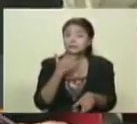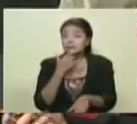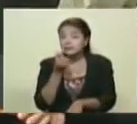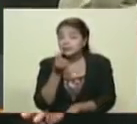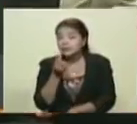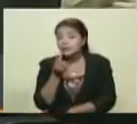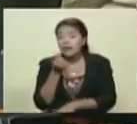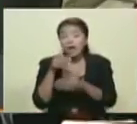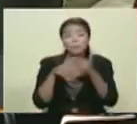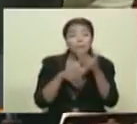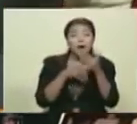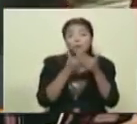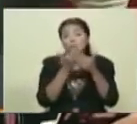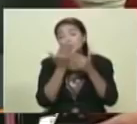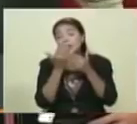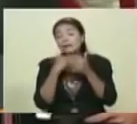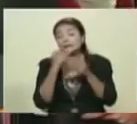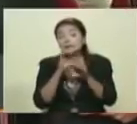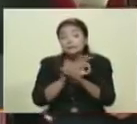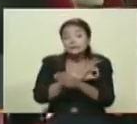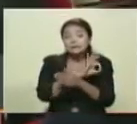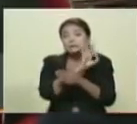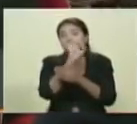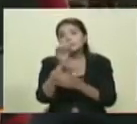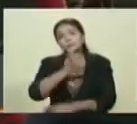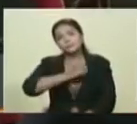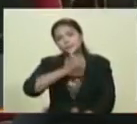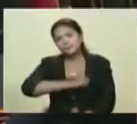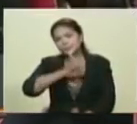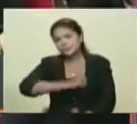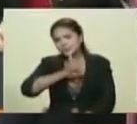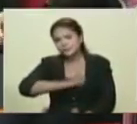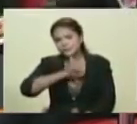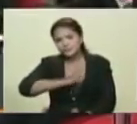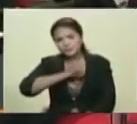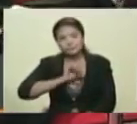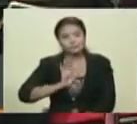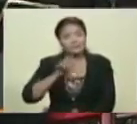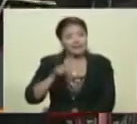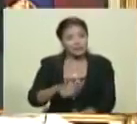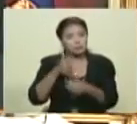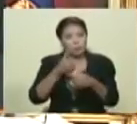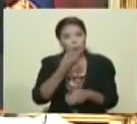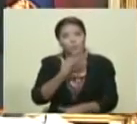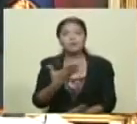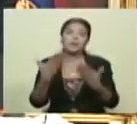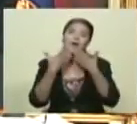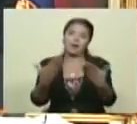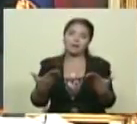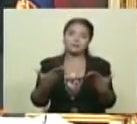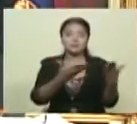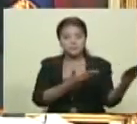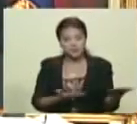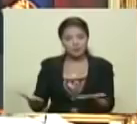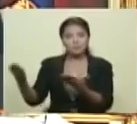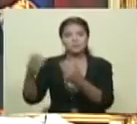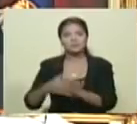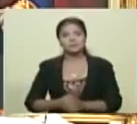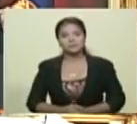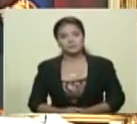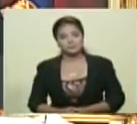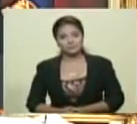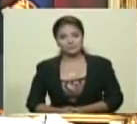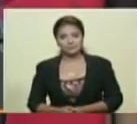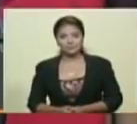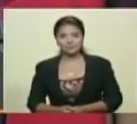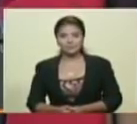en la madrugada rumbo al amanecer, aguanten, aguanten, aguanten, que esto se pone bueno. Gracias, bienvenido, adelante. Bien,